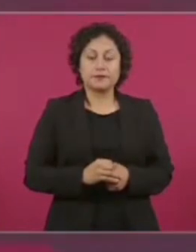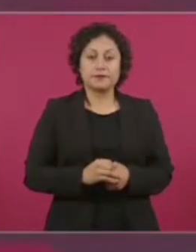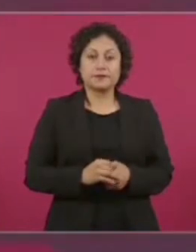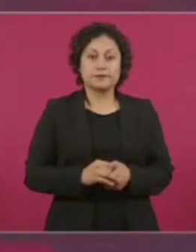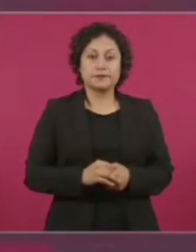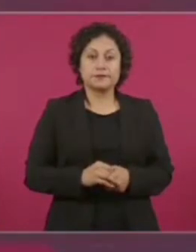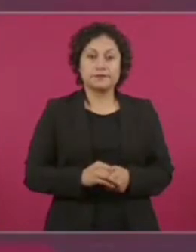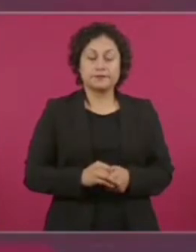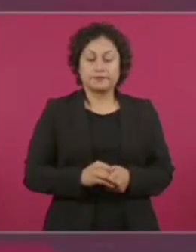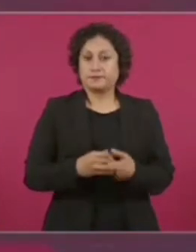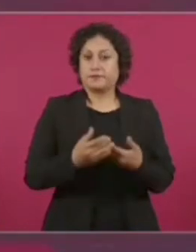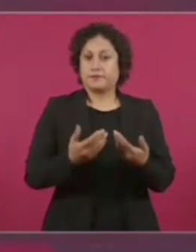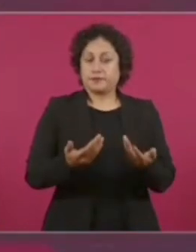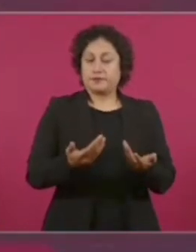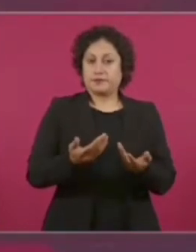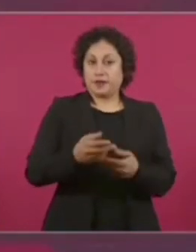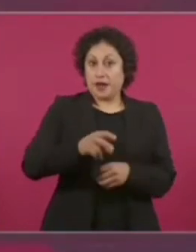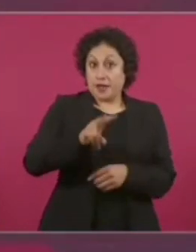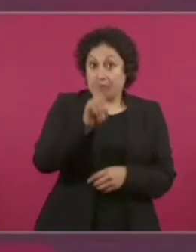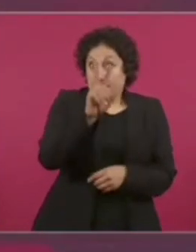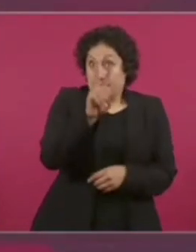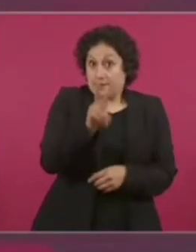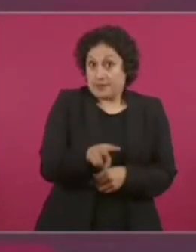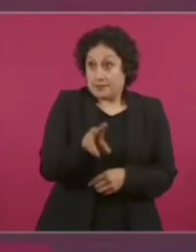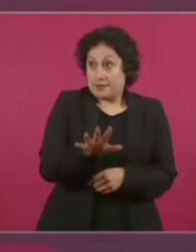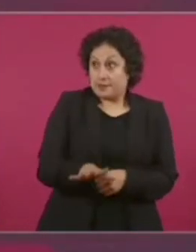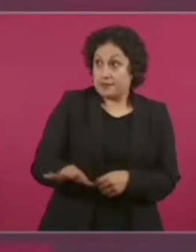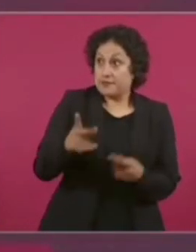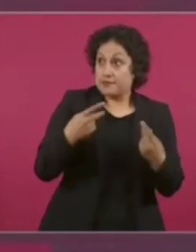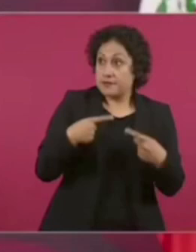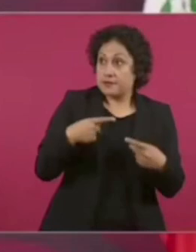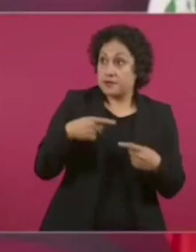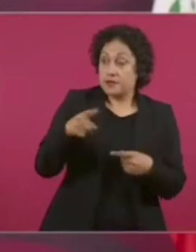son muy buenos para la simulación, siempre lo hemos dicho.